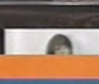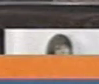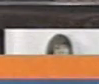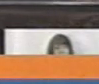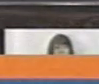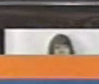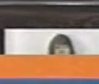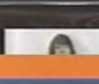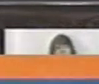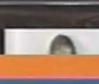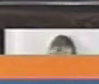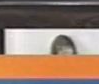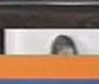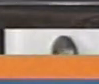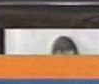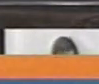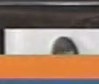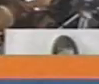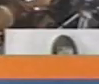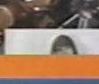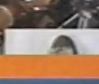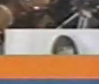el gobierno.